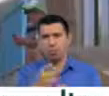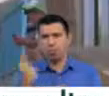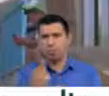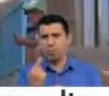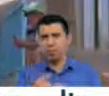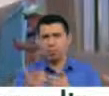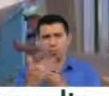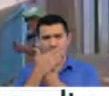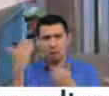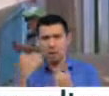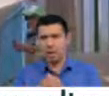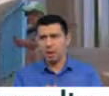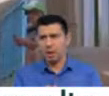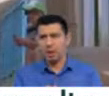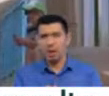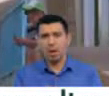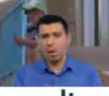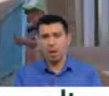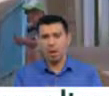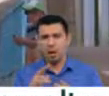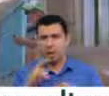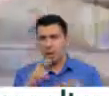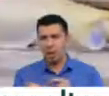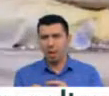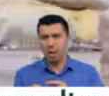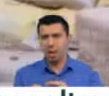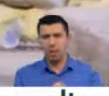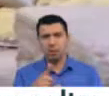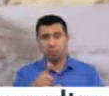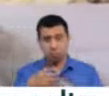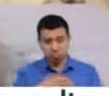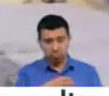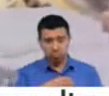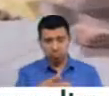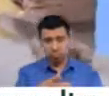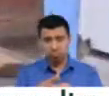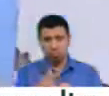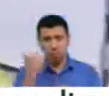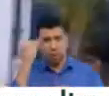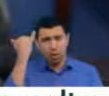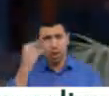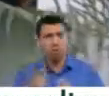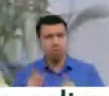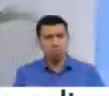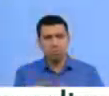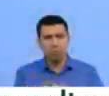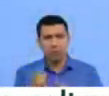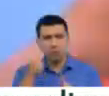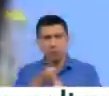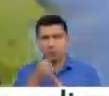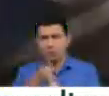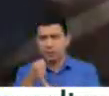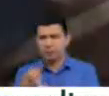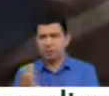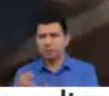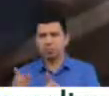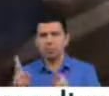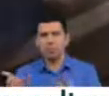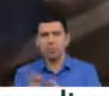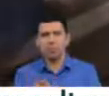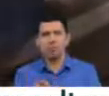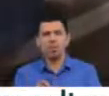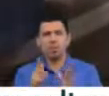guerrillas, sino que también, mejor dicho, se pusieron a hacer cosas que estaban en contra del mismo pueblo,